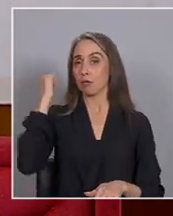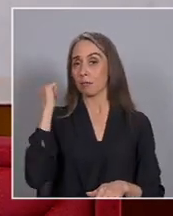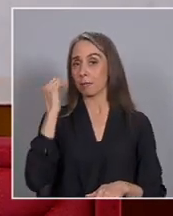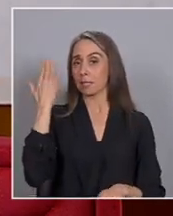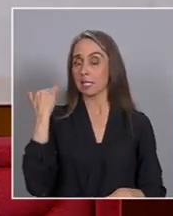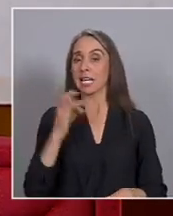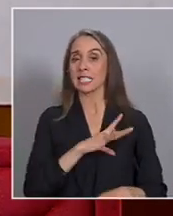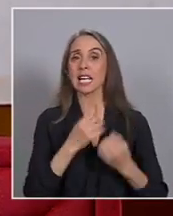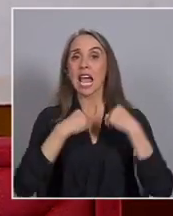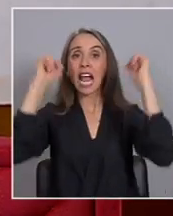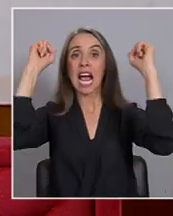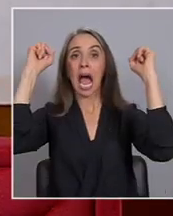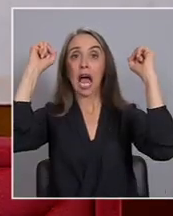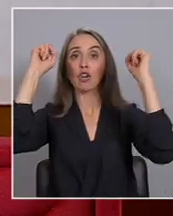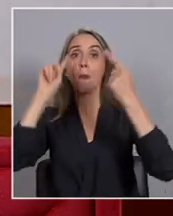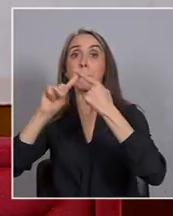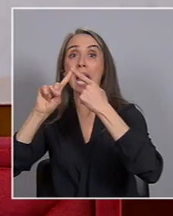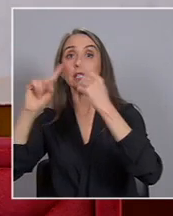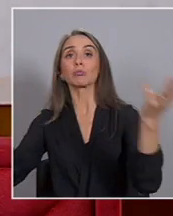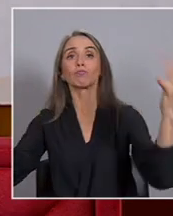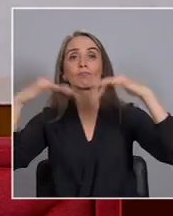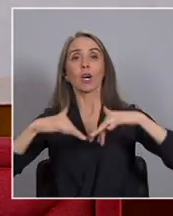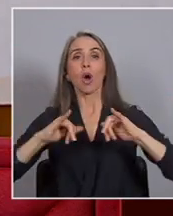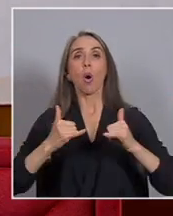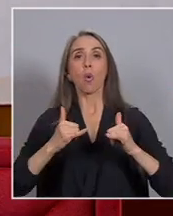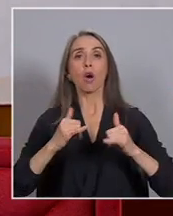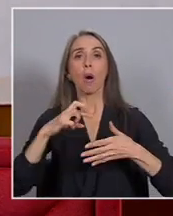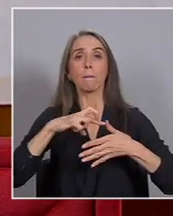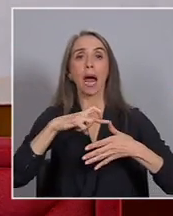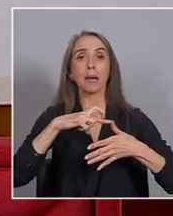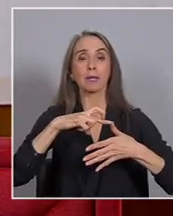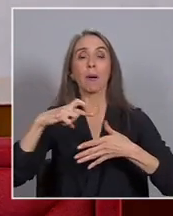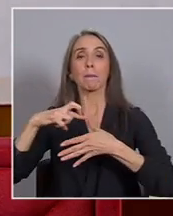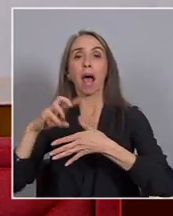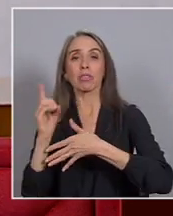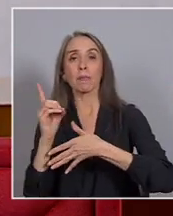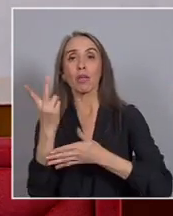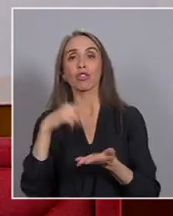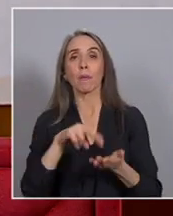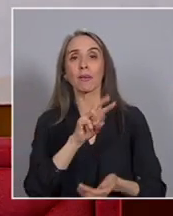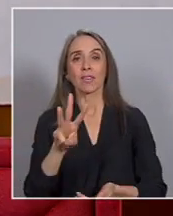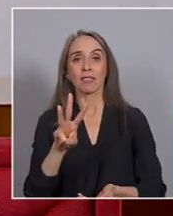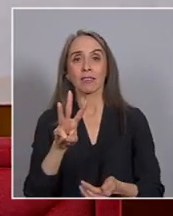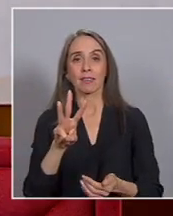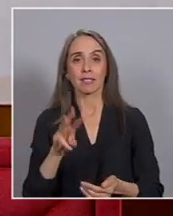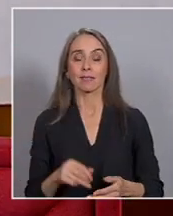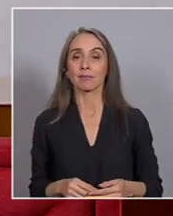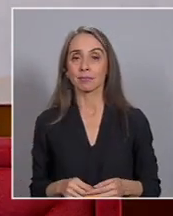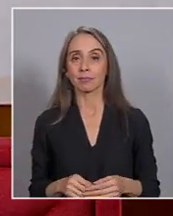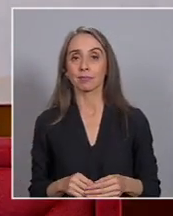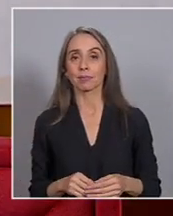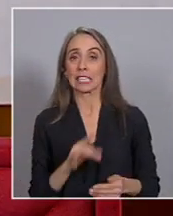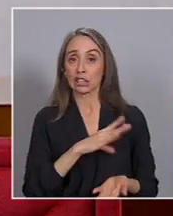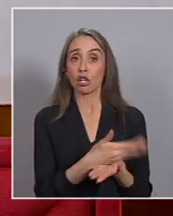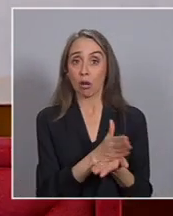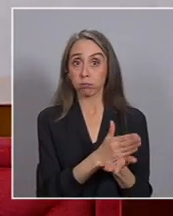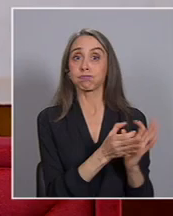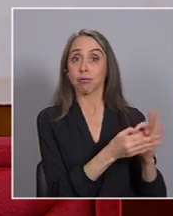Chile ganó la organización de los Juegos Panamericanos y Parapanamericanos 2023. Y se